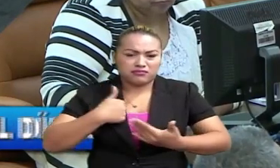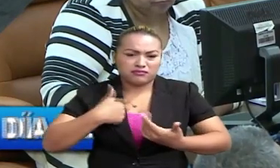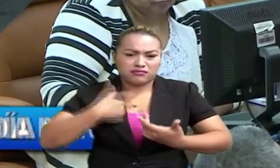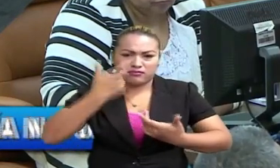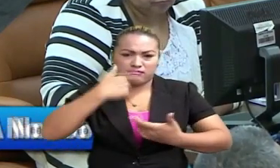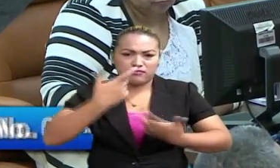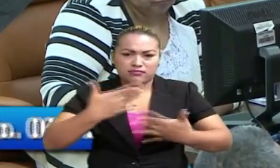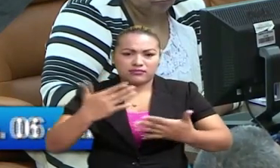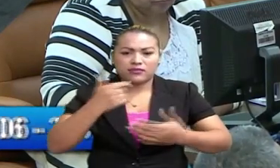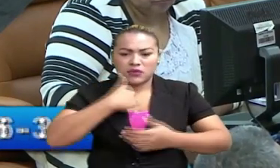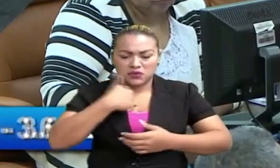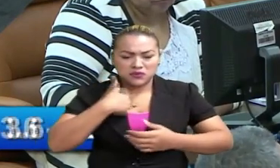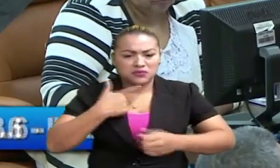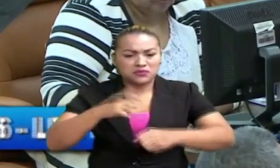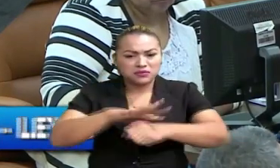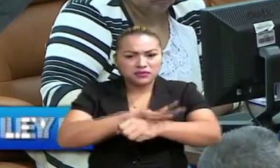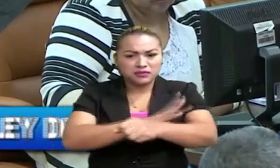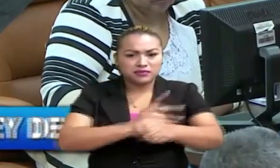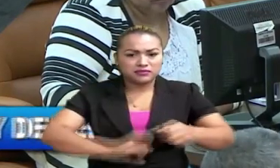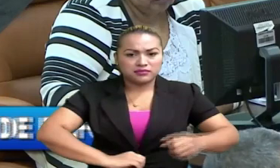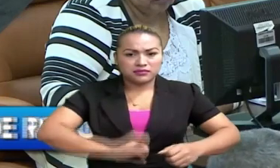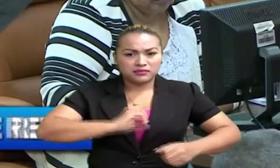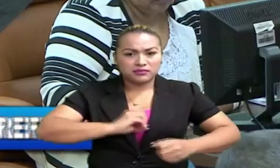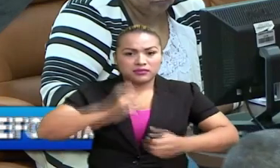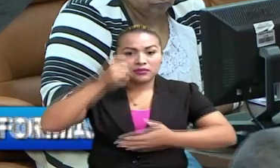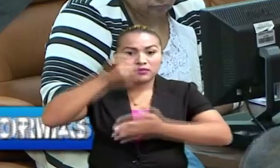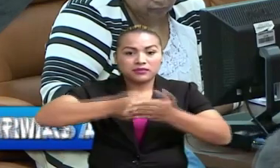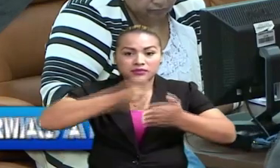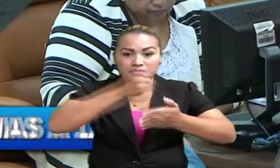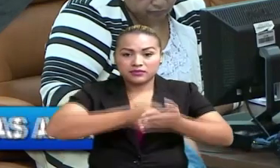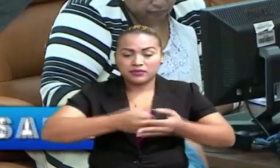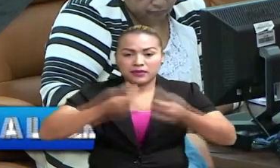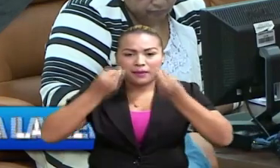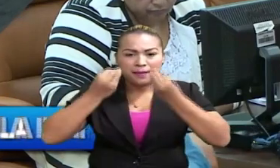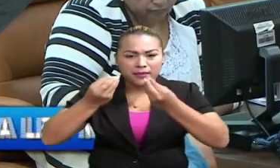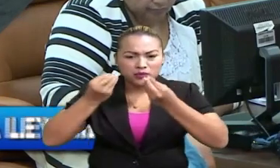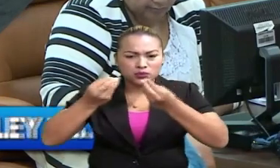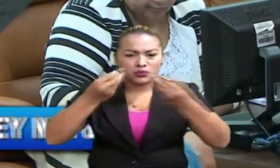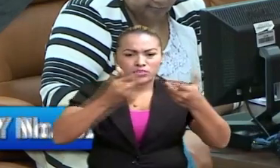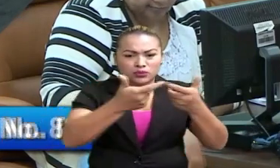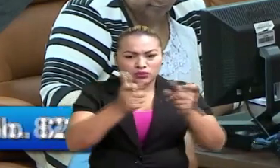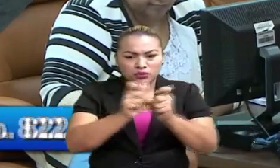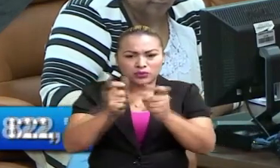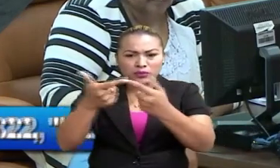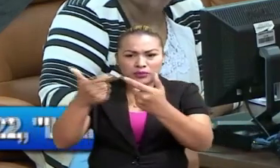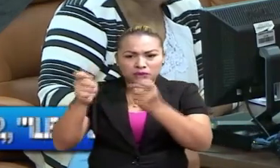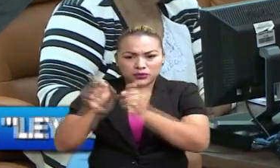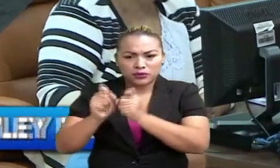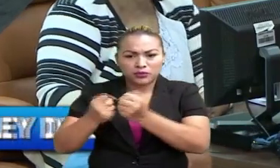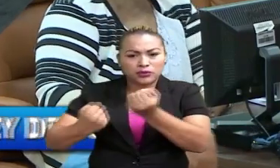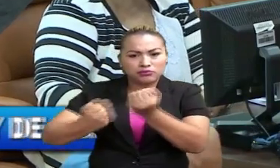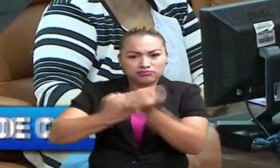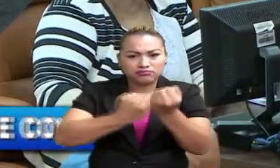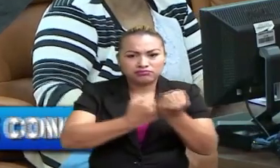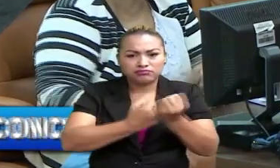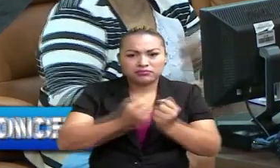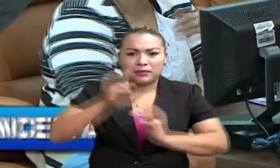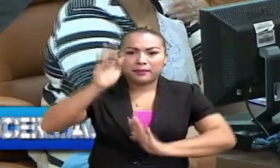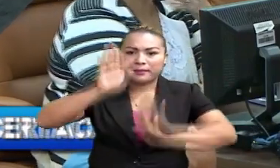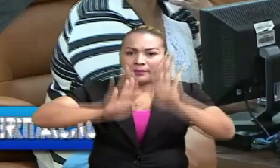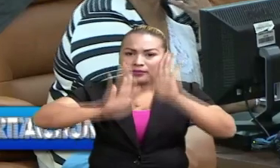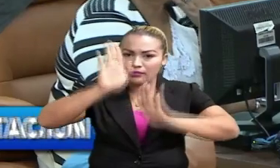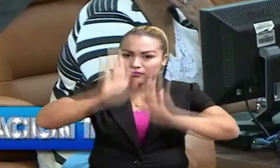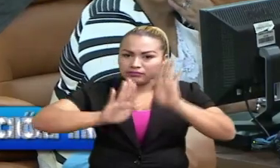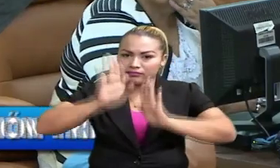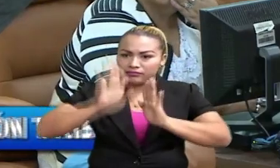Me siento honrado de defender a las miles de cooperativas que a través de CONACOP participaron en el